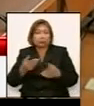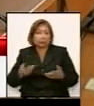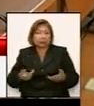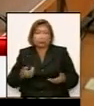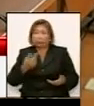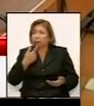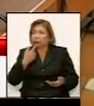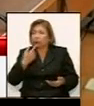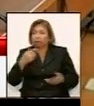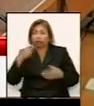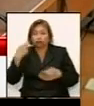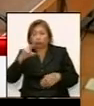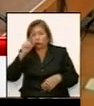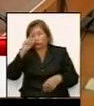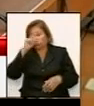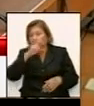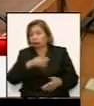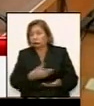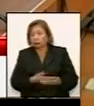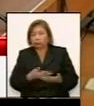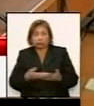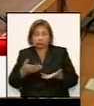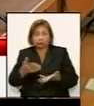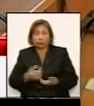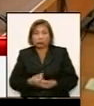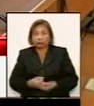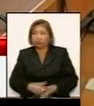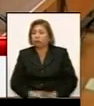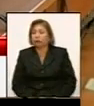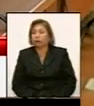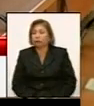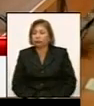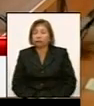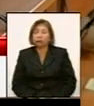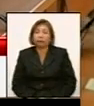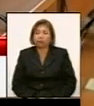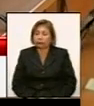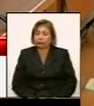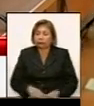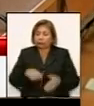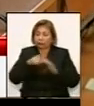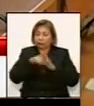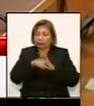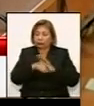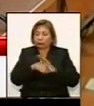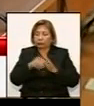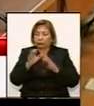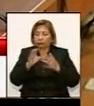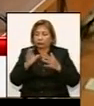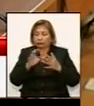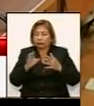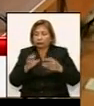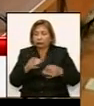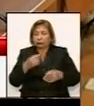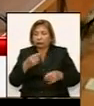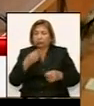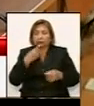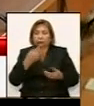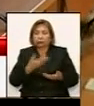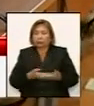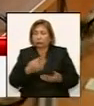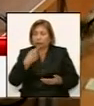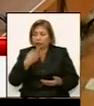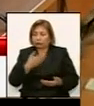eso dificulta mucho poder encontrar a los agresores. Les cuento en profundidad las características de los dos tipos de